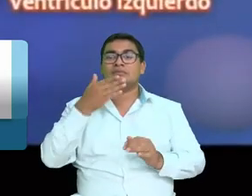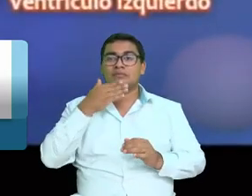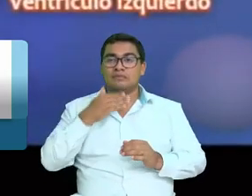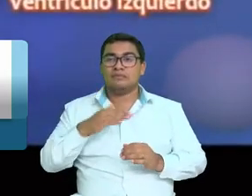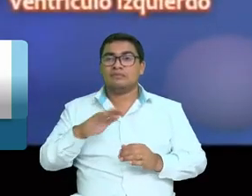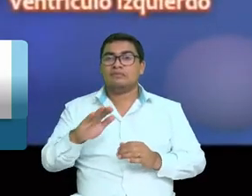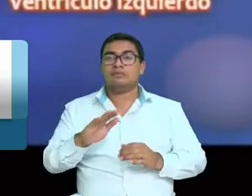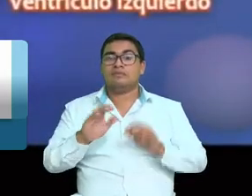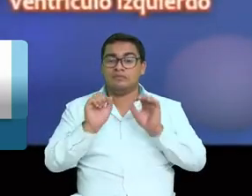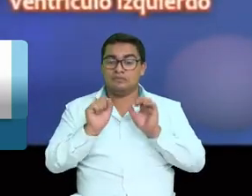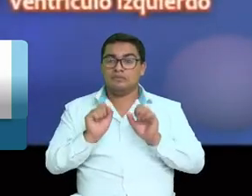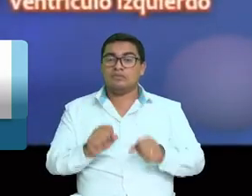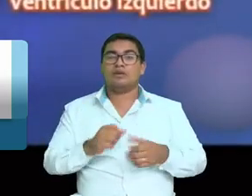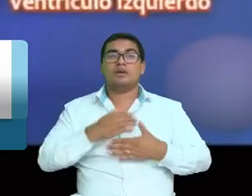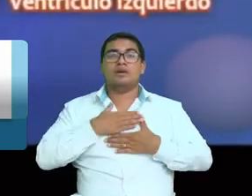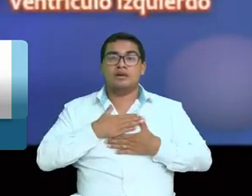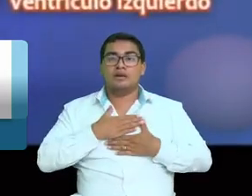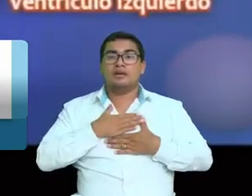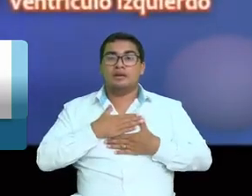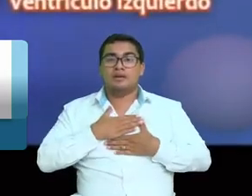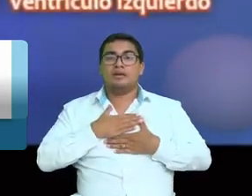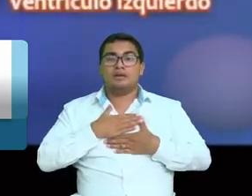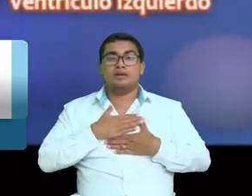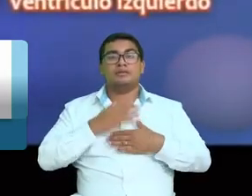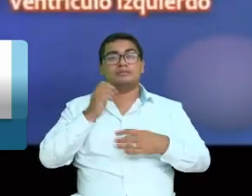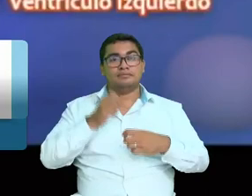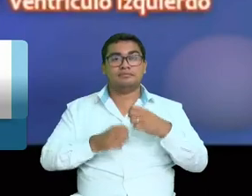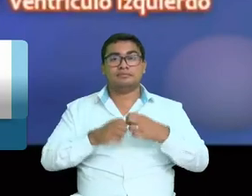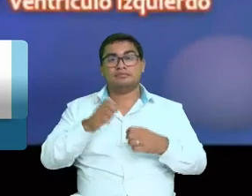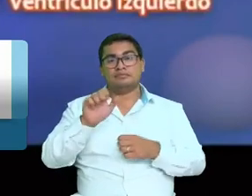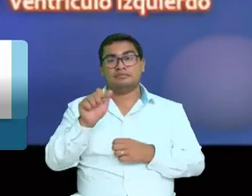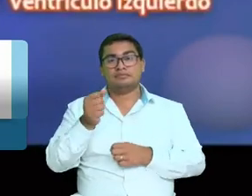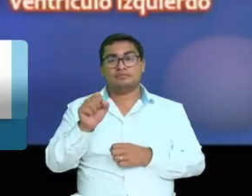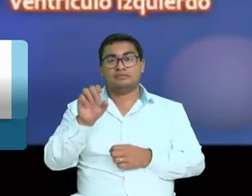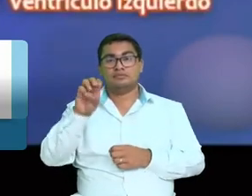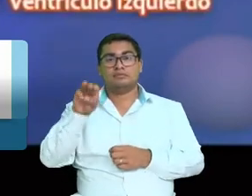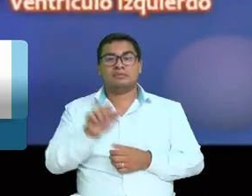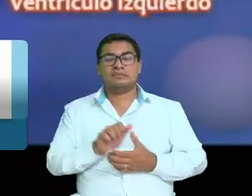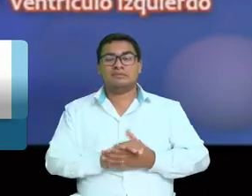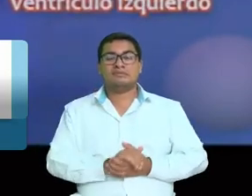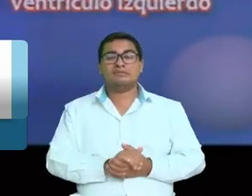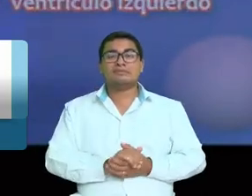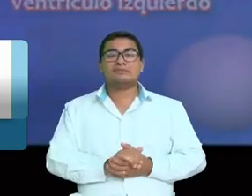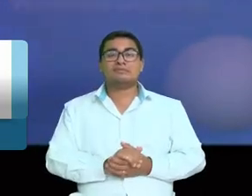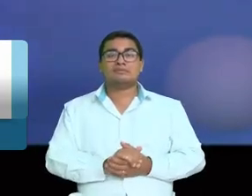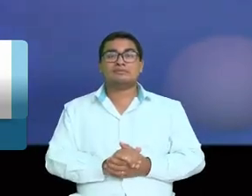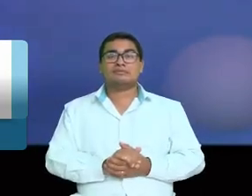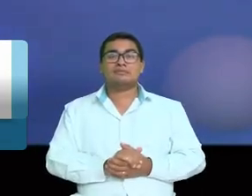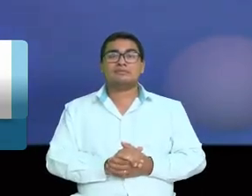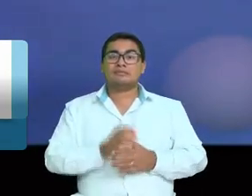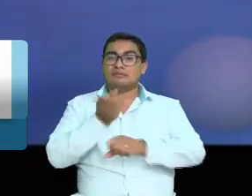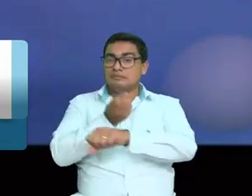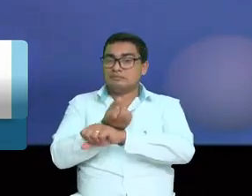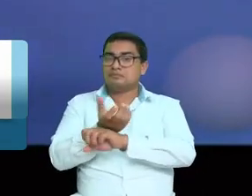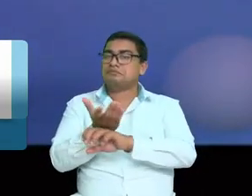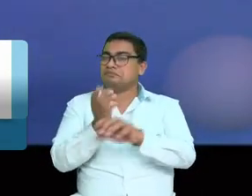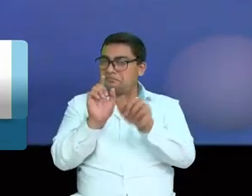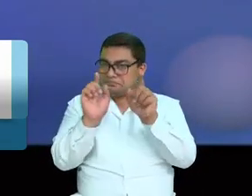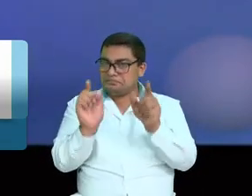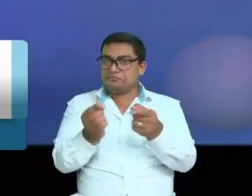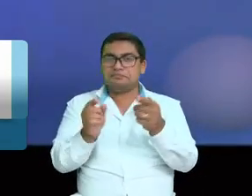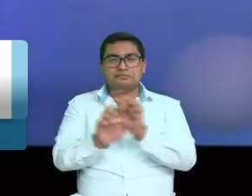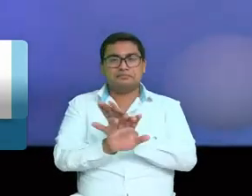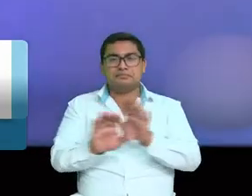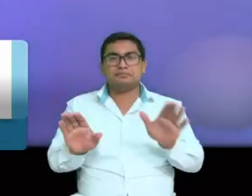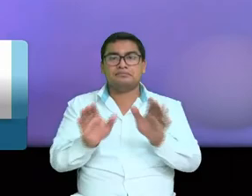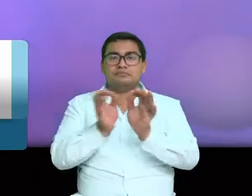son predispuestos al asma, la desarrollan. Ahora, doctor, unos mensajes ya para ir concluyendo